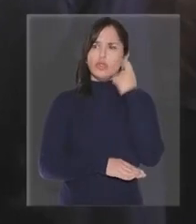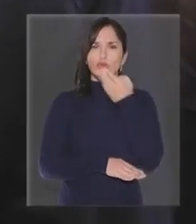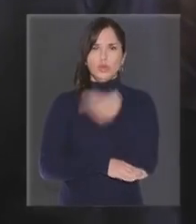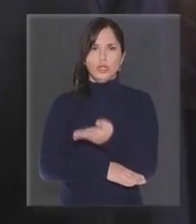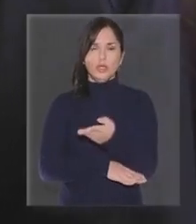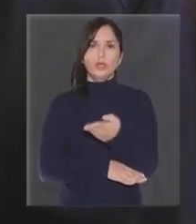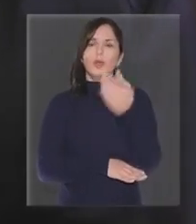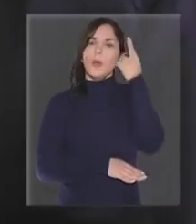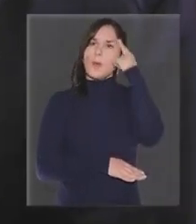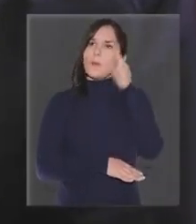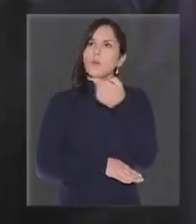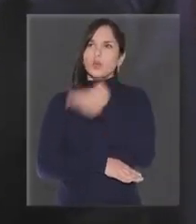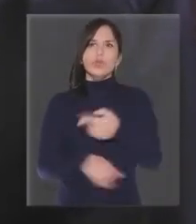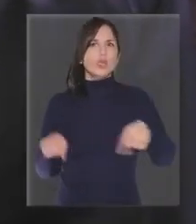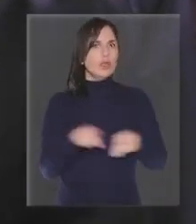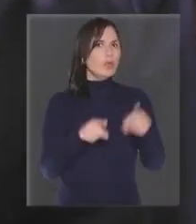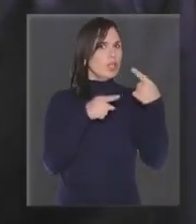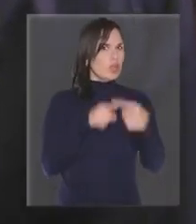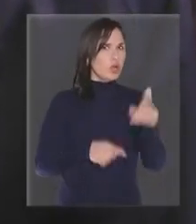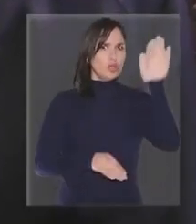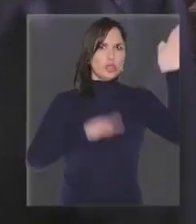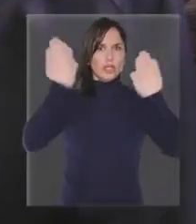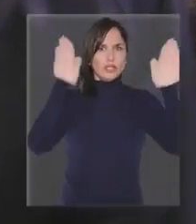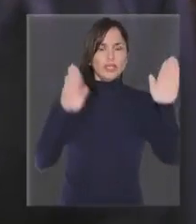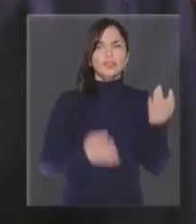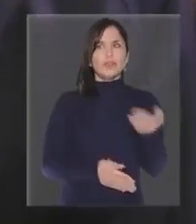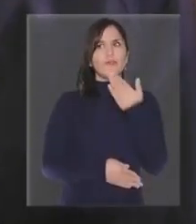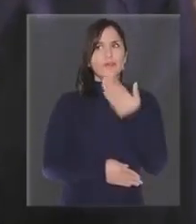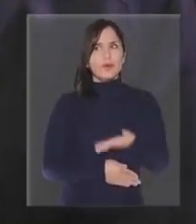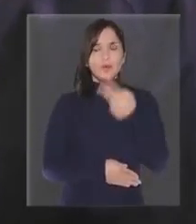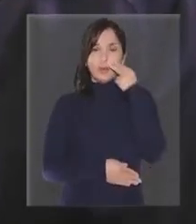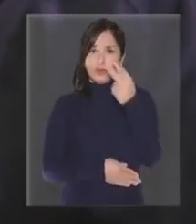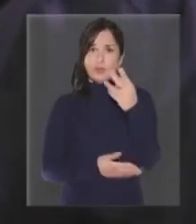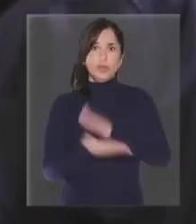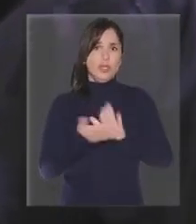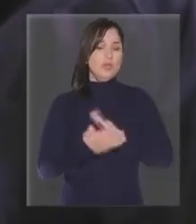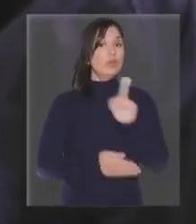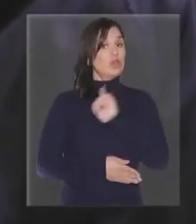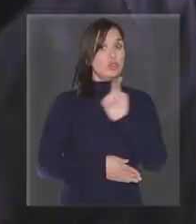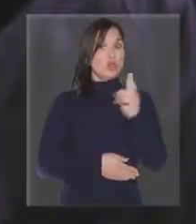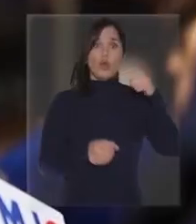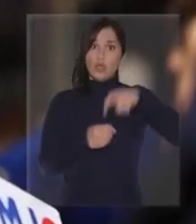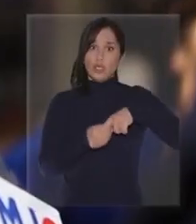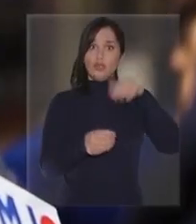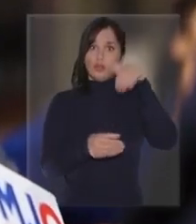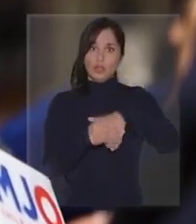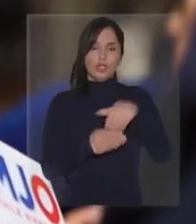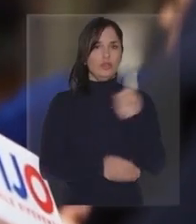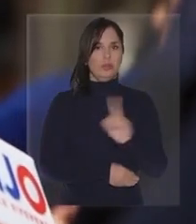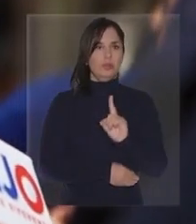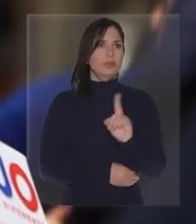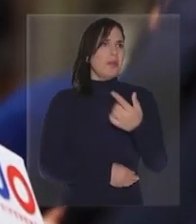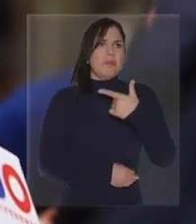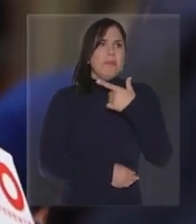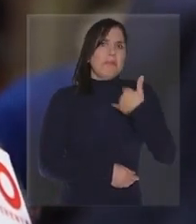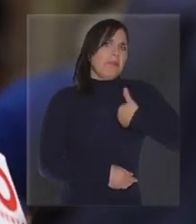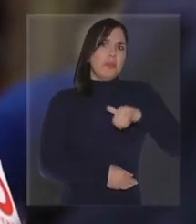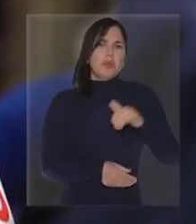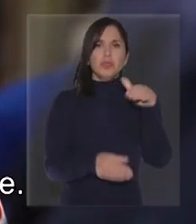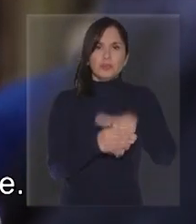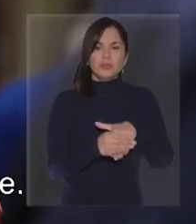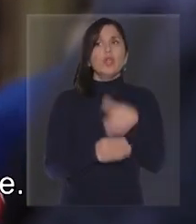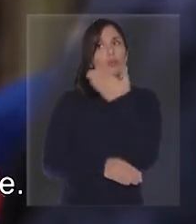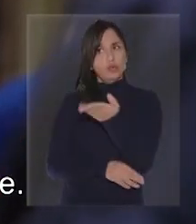creíble, pero tanto usted como el resto de los candidatos me da mucha lata ver. Yo soy una persona no votante y hoy día no me interesa votar. Por usted lo